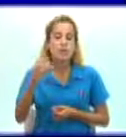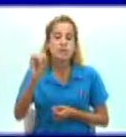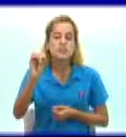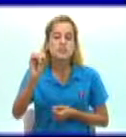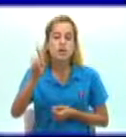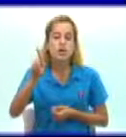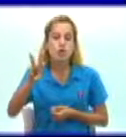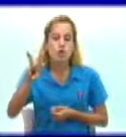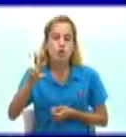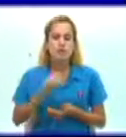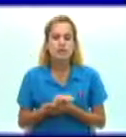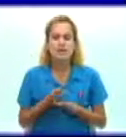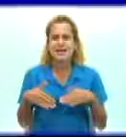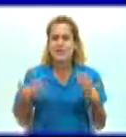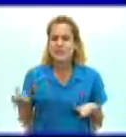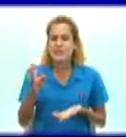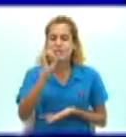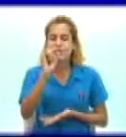mayor que